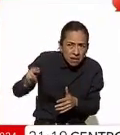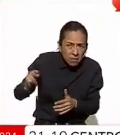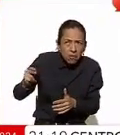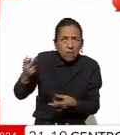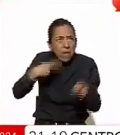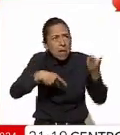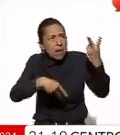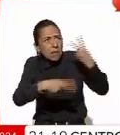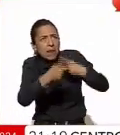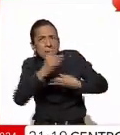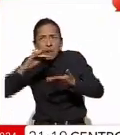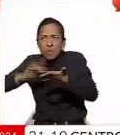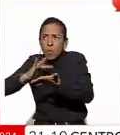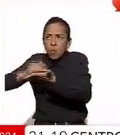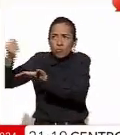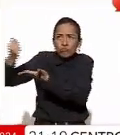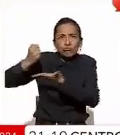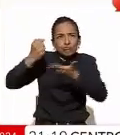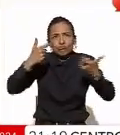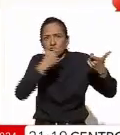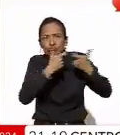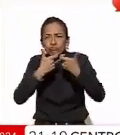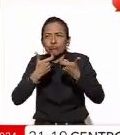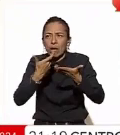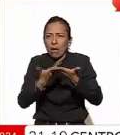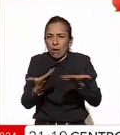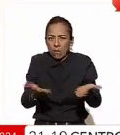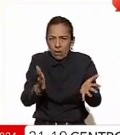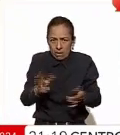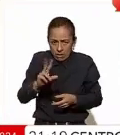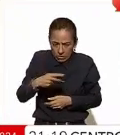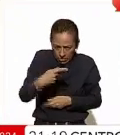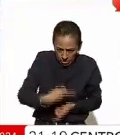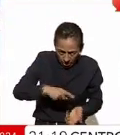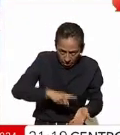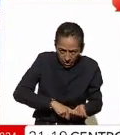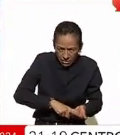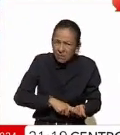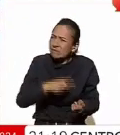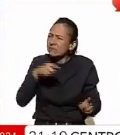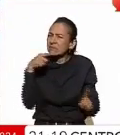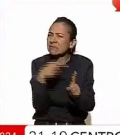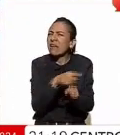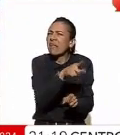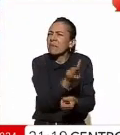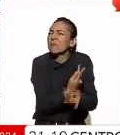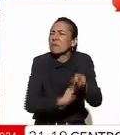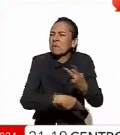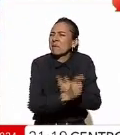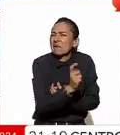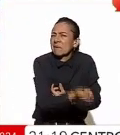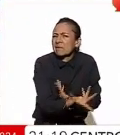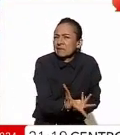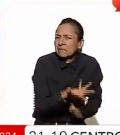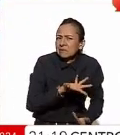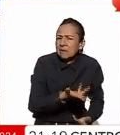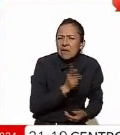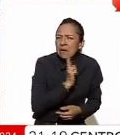exterior puedan ayudar o no a este proyecto que se está planteando para Pemex. Es un debate que se ha planteado, que es